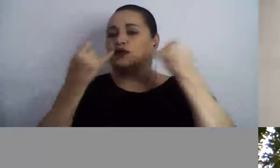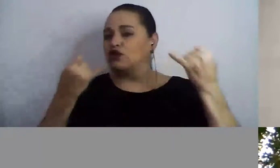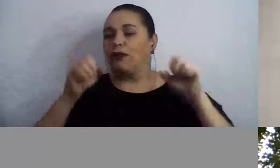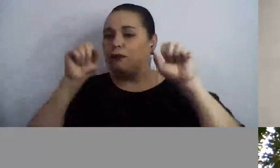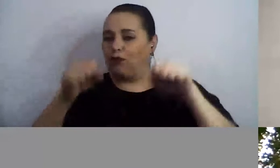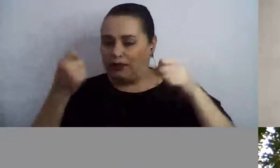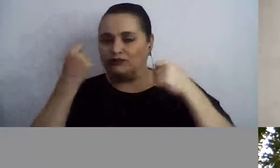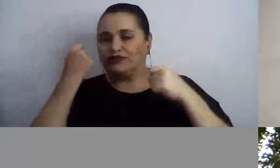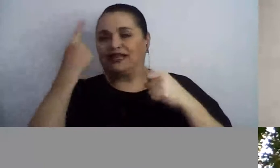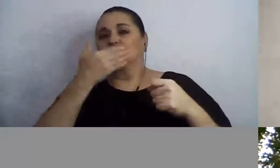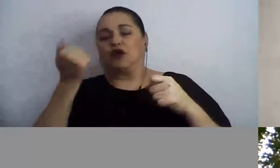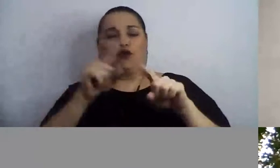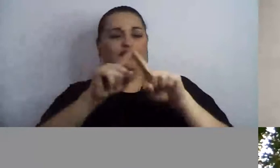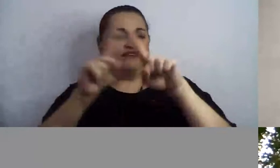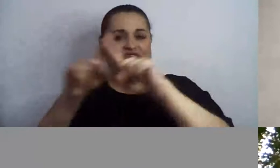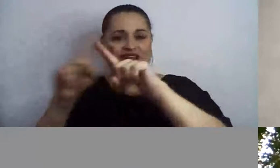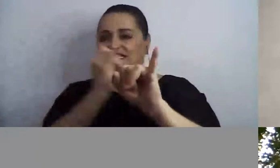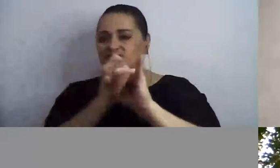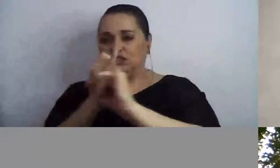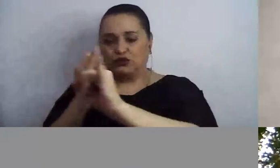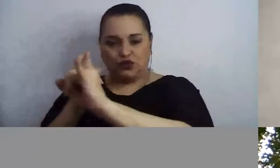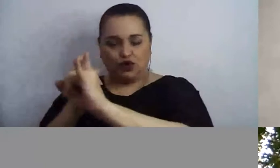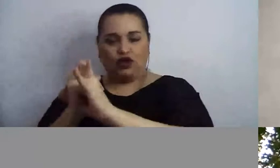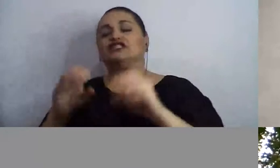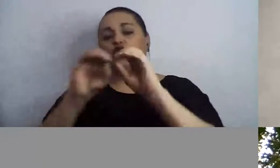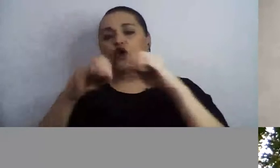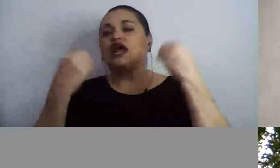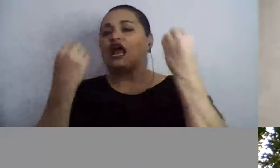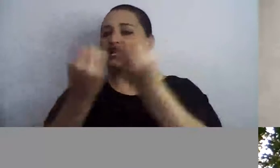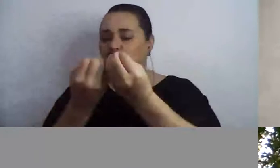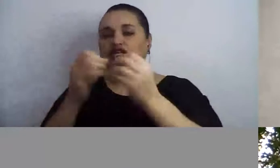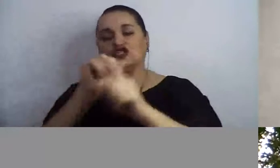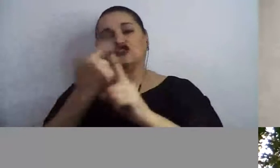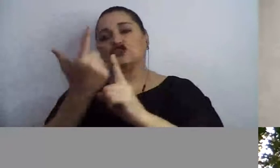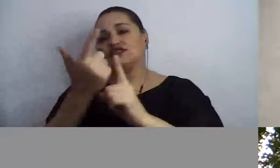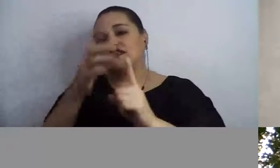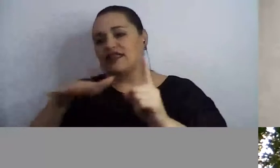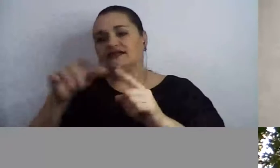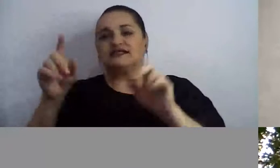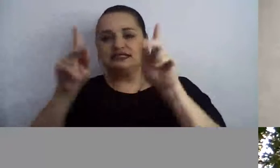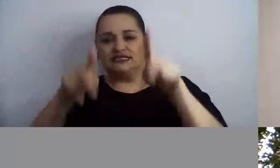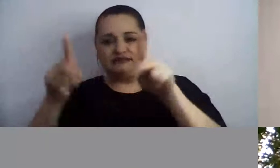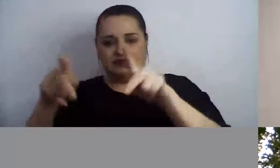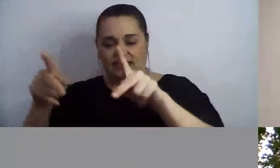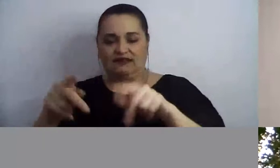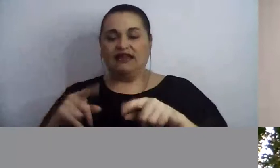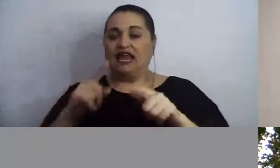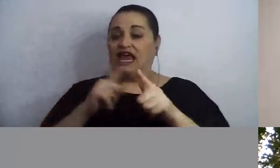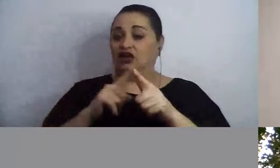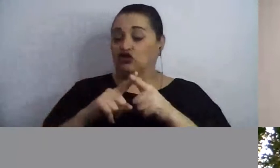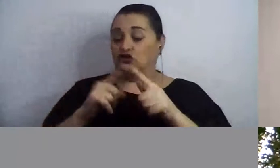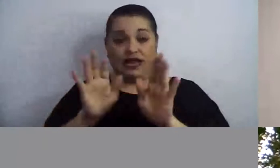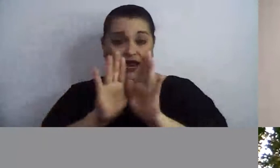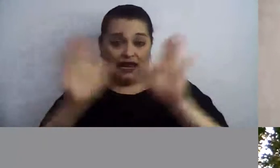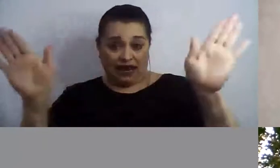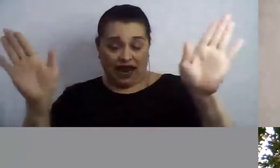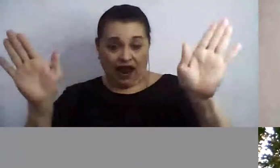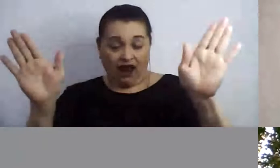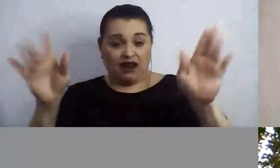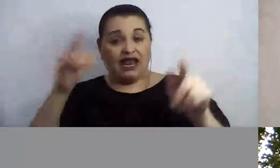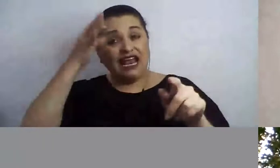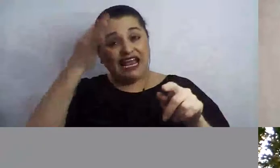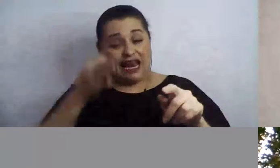mejor las distintas instituciones y las organizaciones de sociedad civil entonces en términos generales creo que